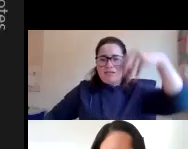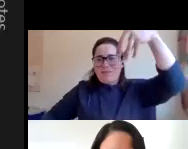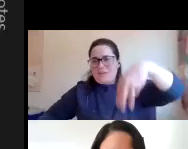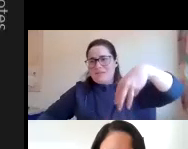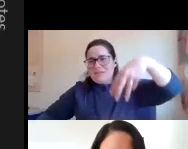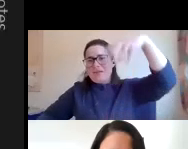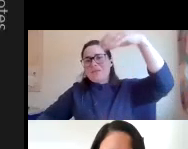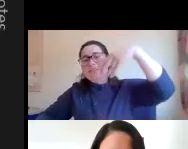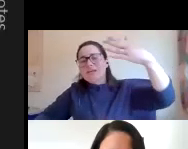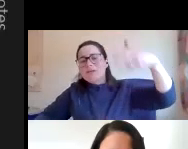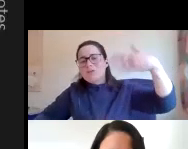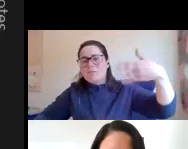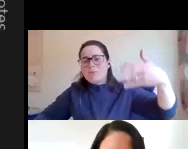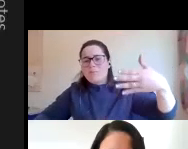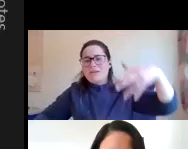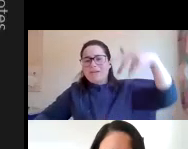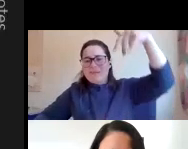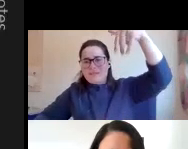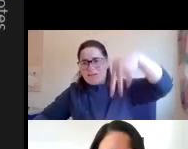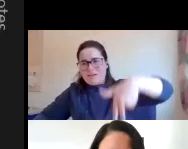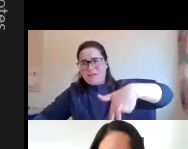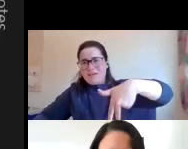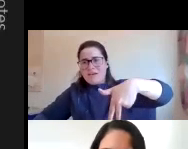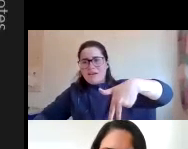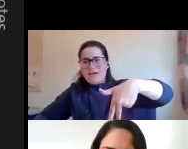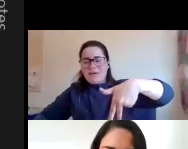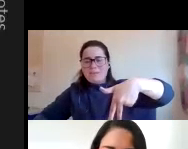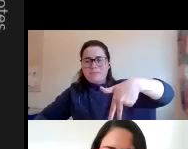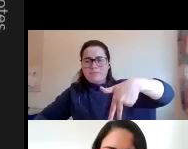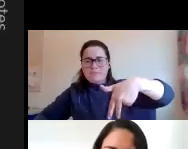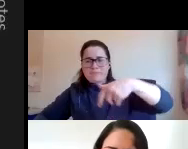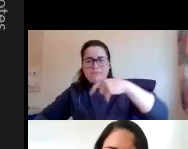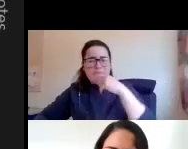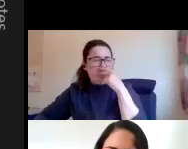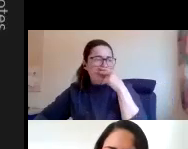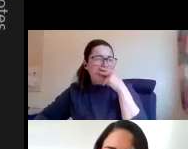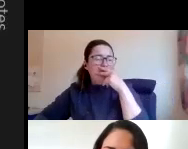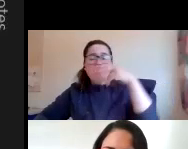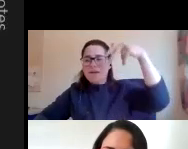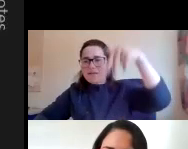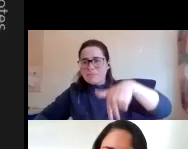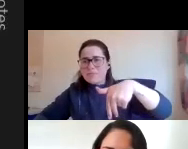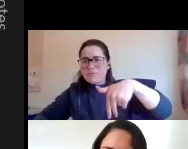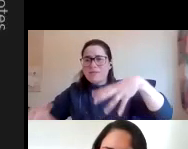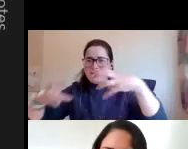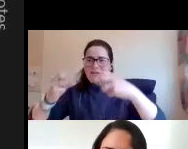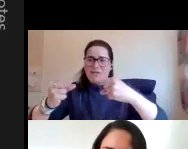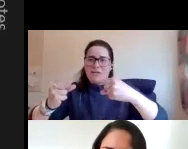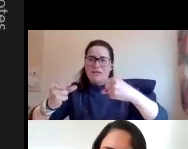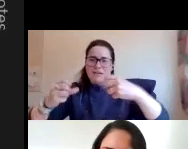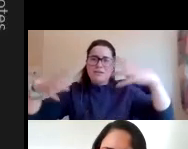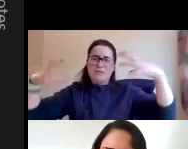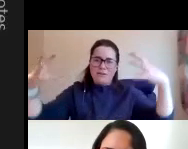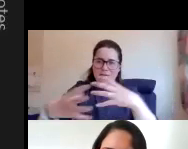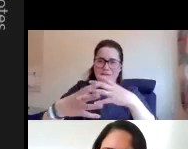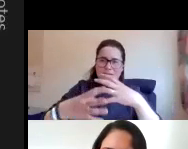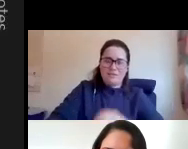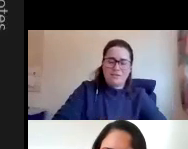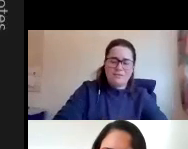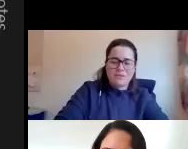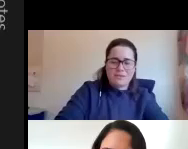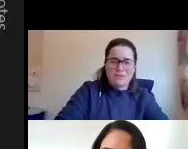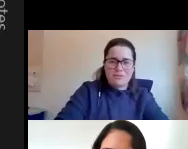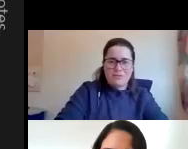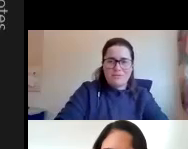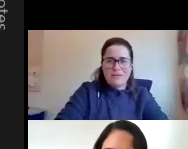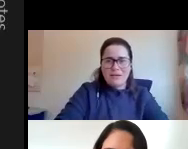hoyos y se siembran cierto tipo de plantas que tienen raíces profundas que logran agarrar el suelo y así no